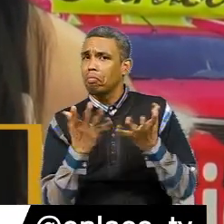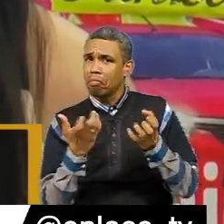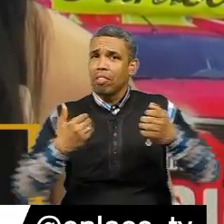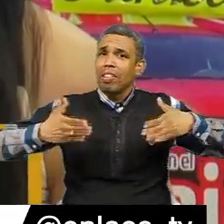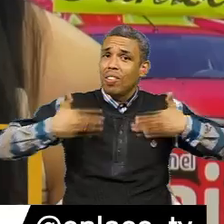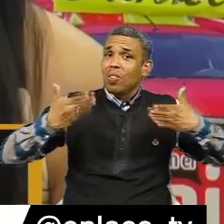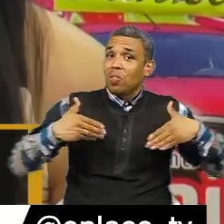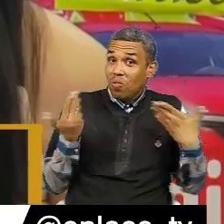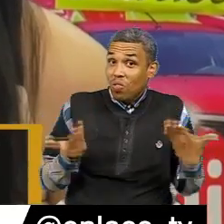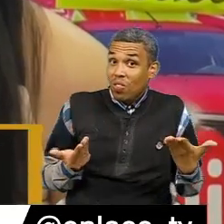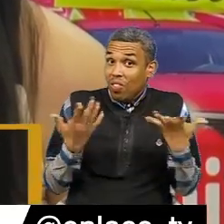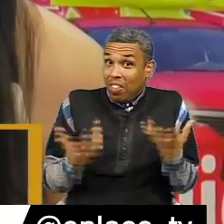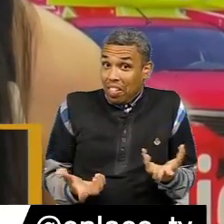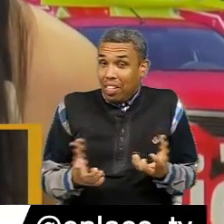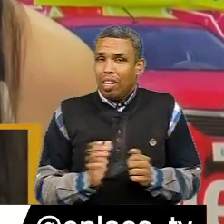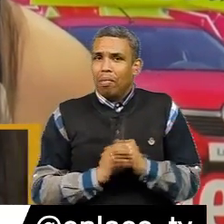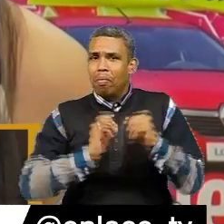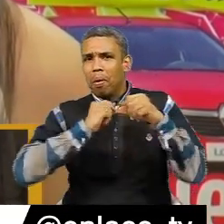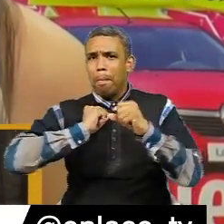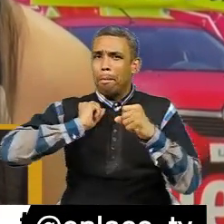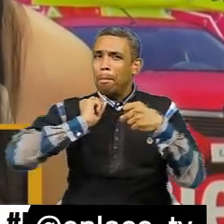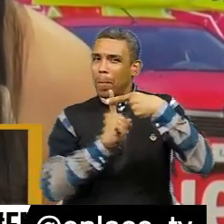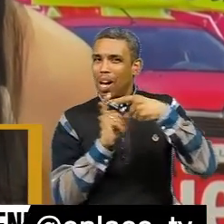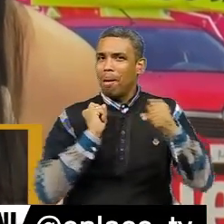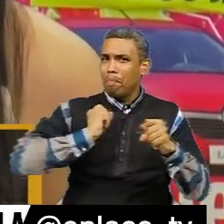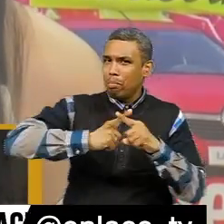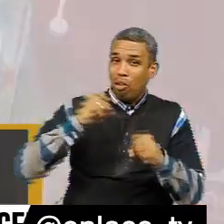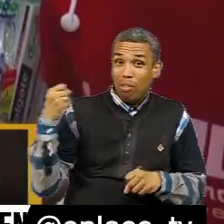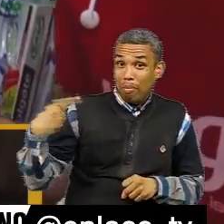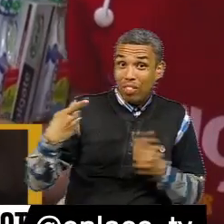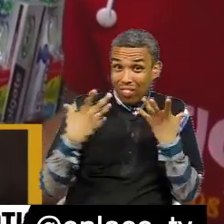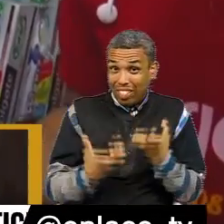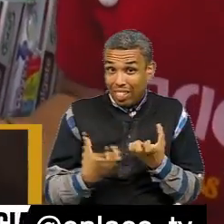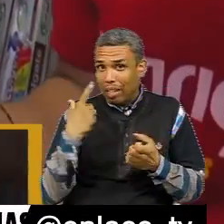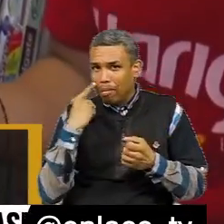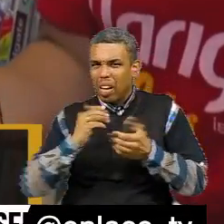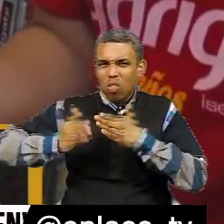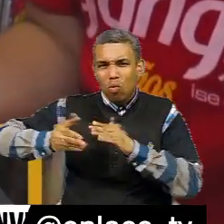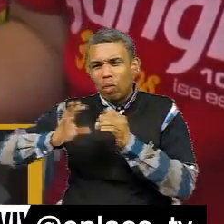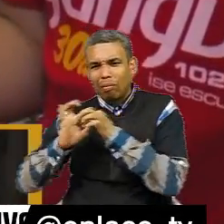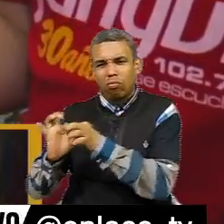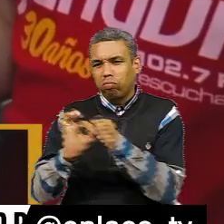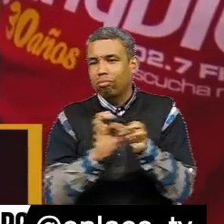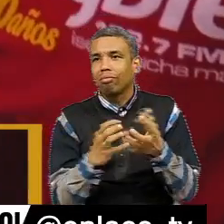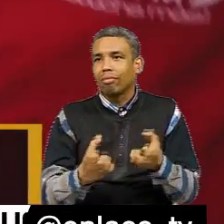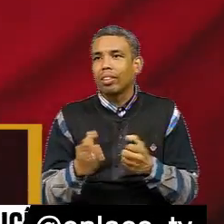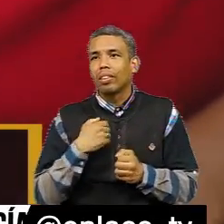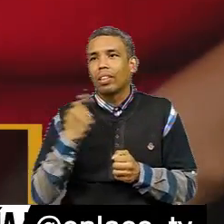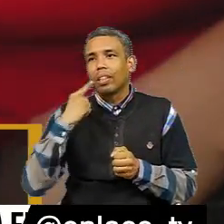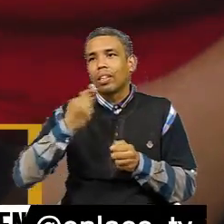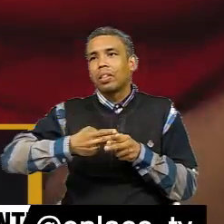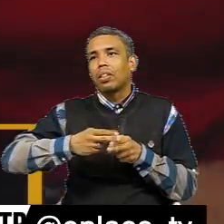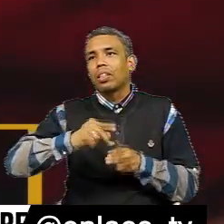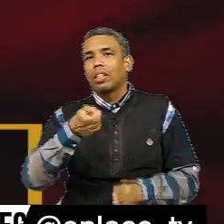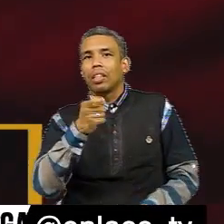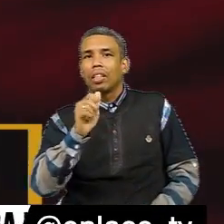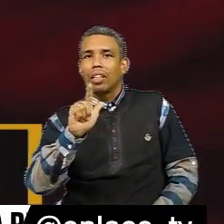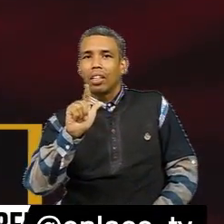porque queremos ser el supermercado de preferencia, de cercanía. Bueno, la ganadora es la señora